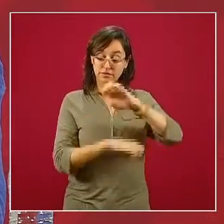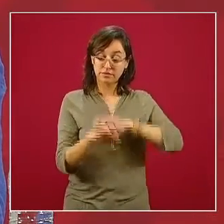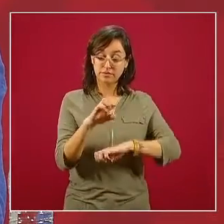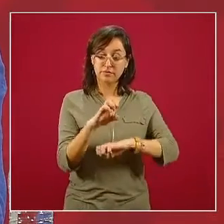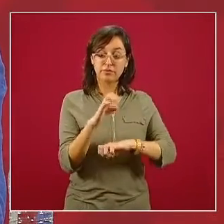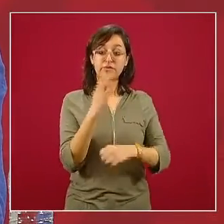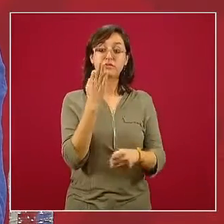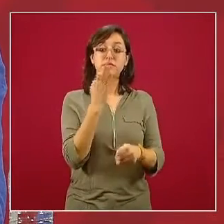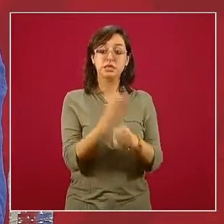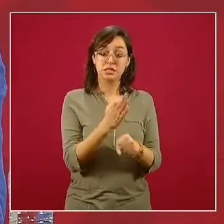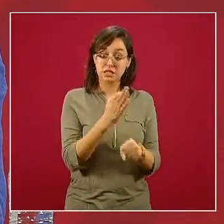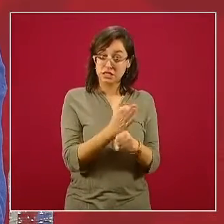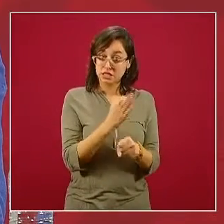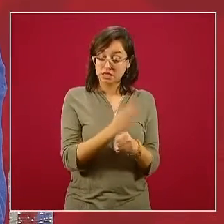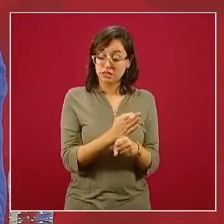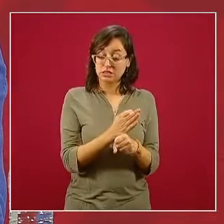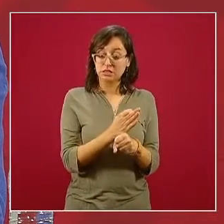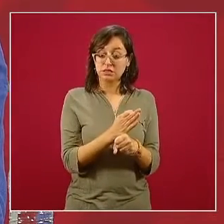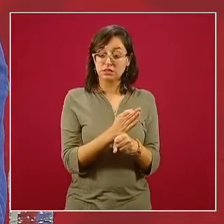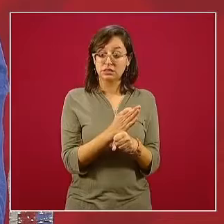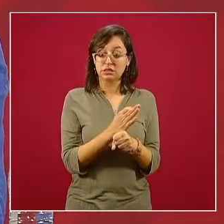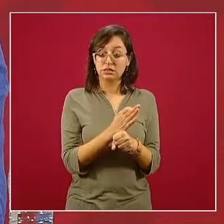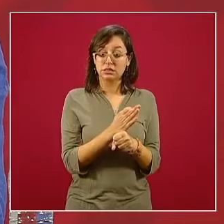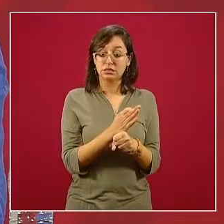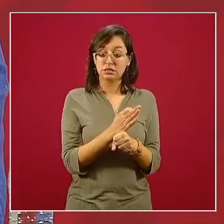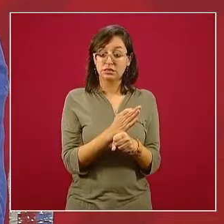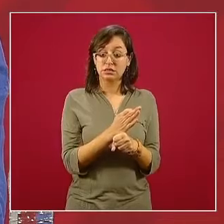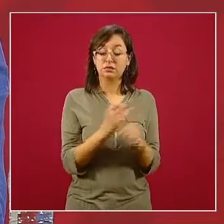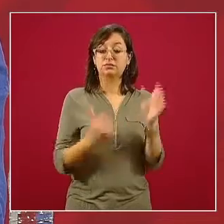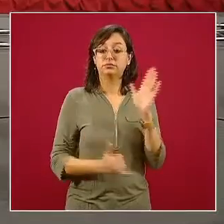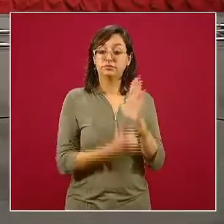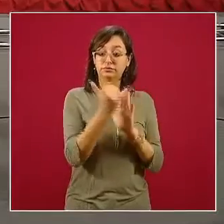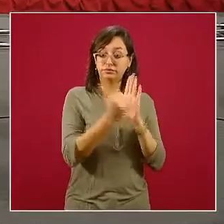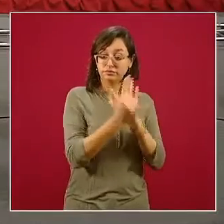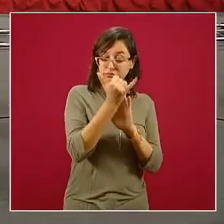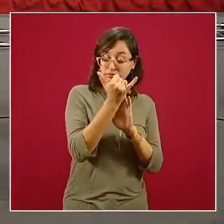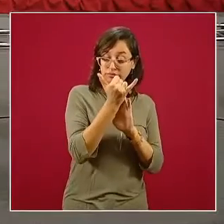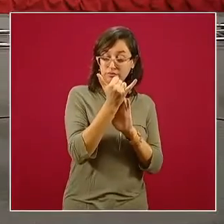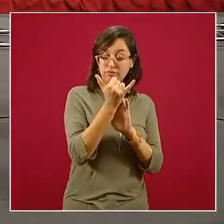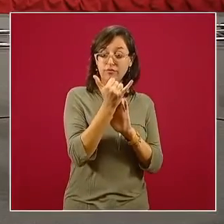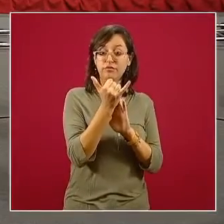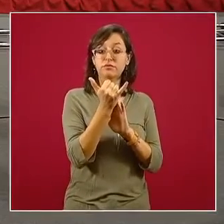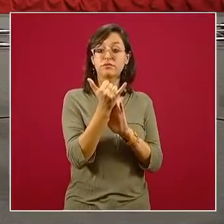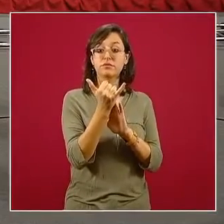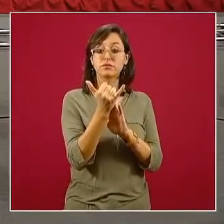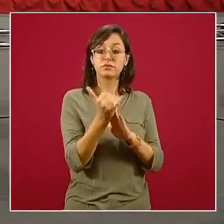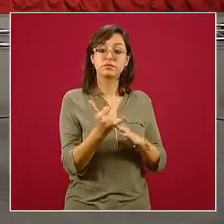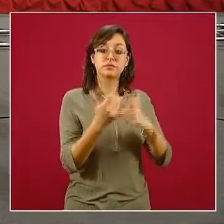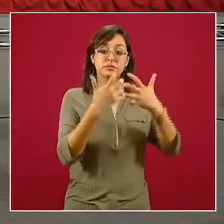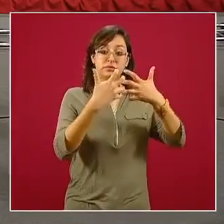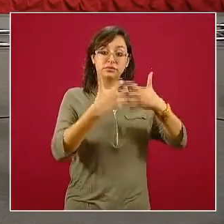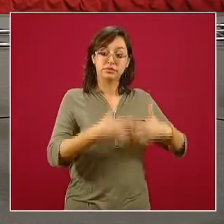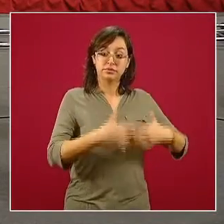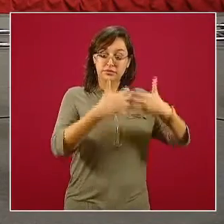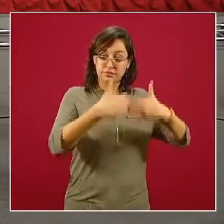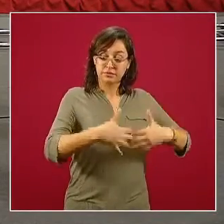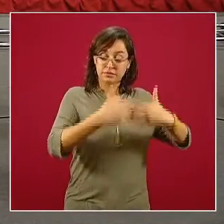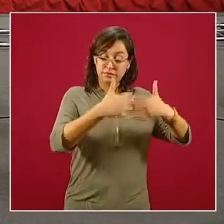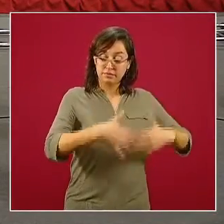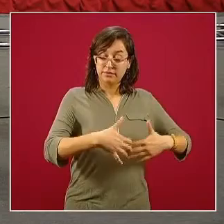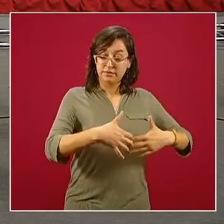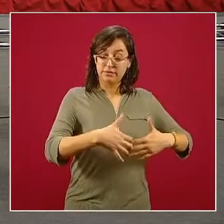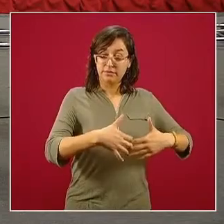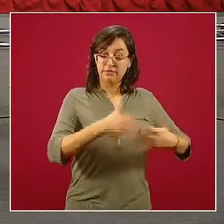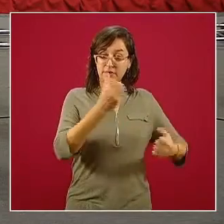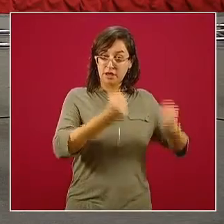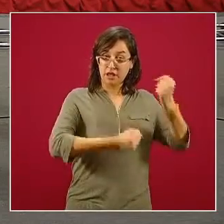en este momento están en los sectores de construcción, de producción o fabricación de